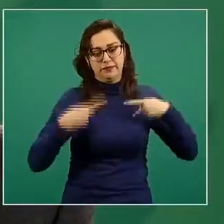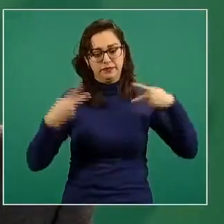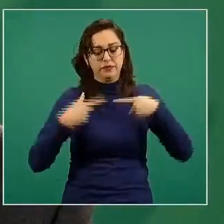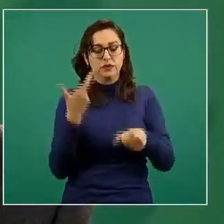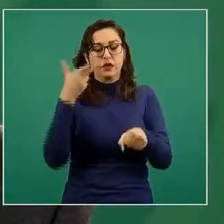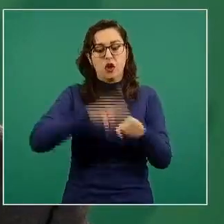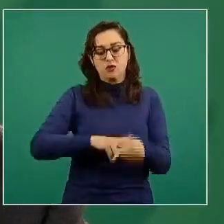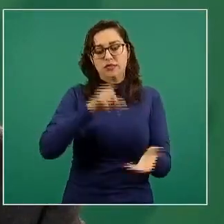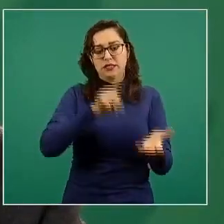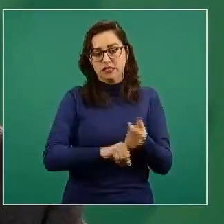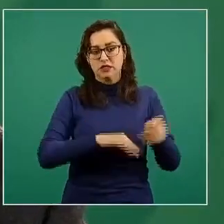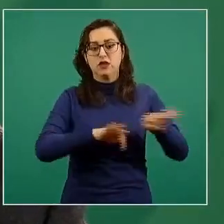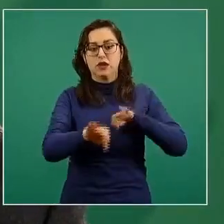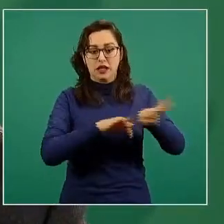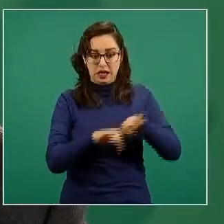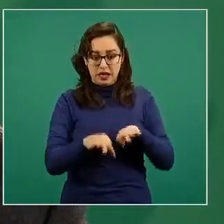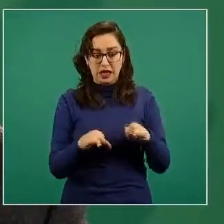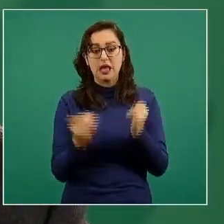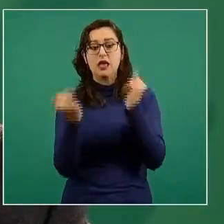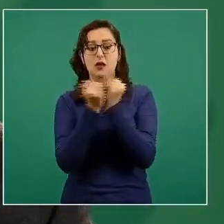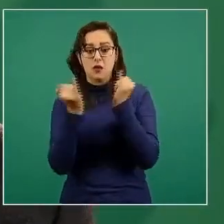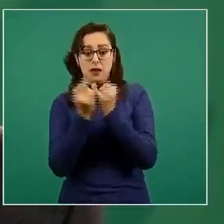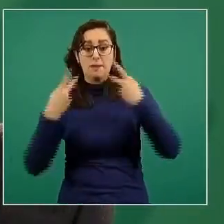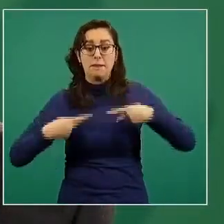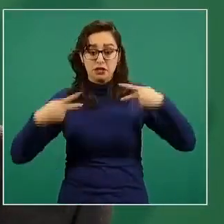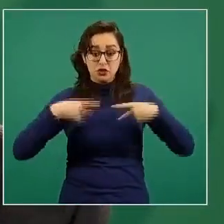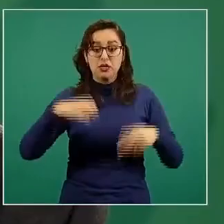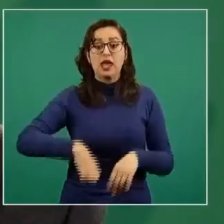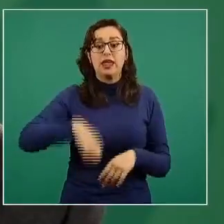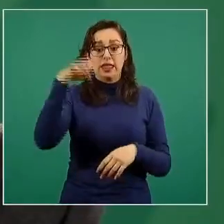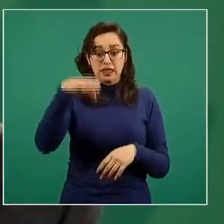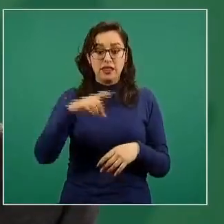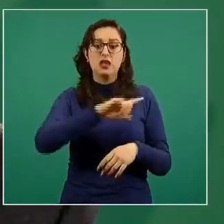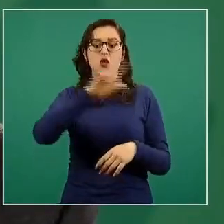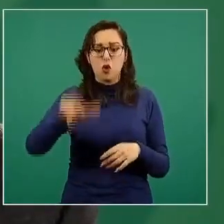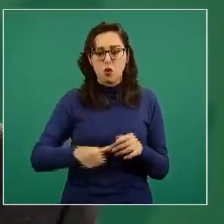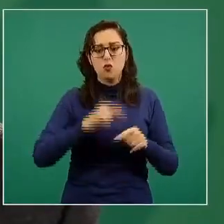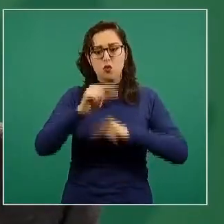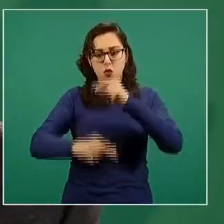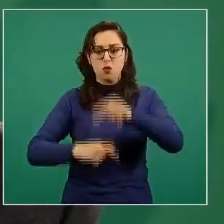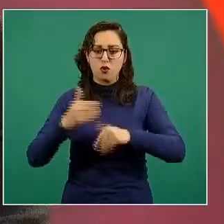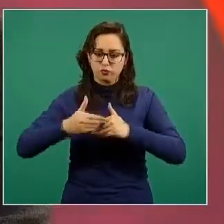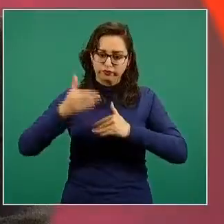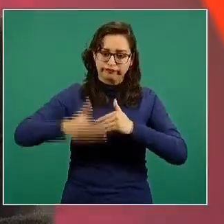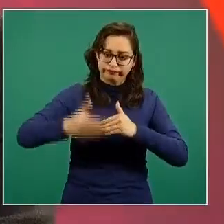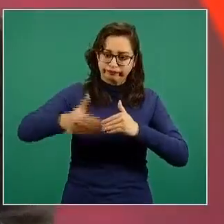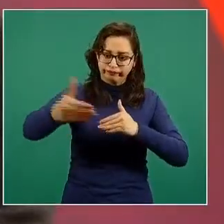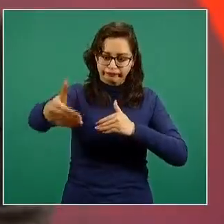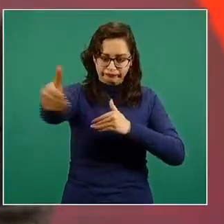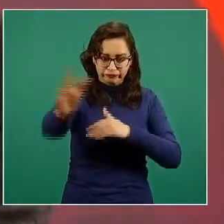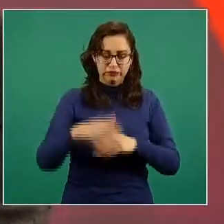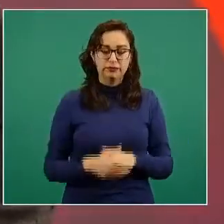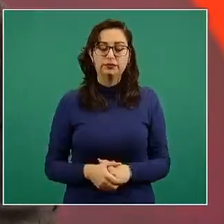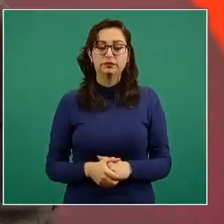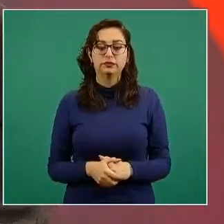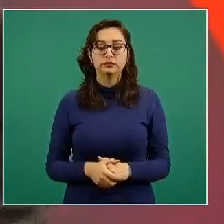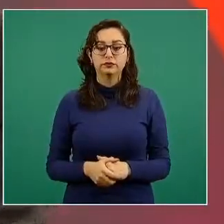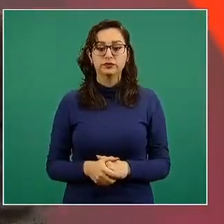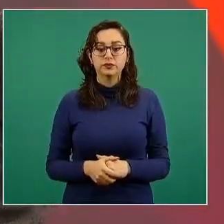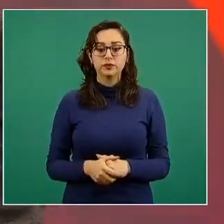proteger a las personas adultas mayores, y después ir protegiendo a todos los demás. Regresando al tema de los